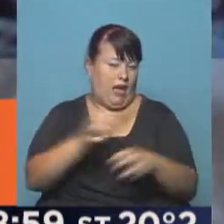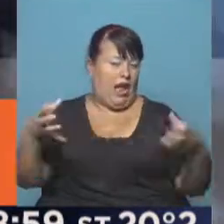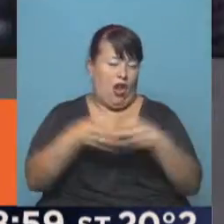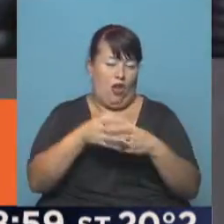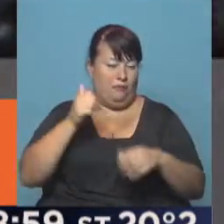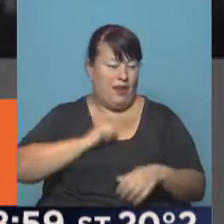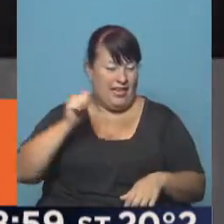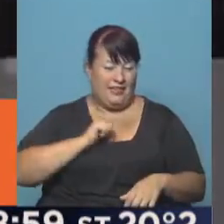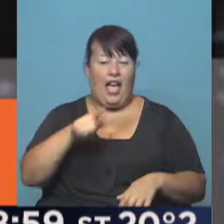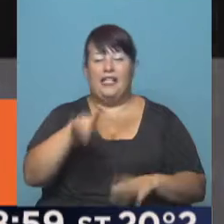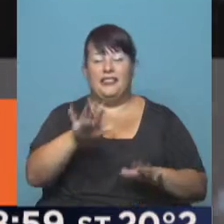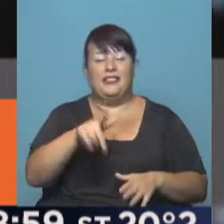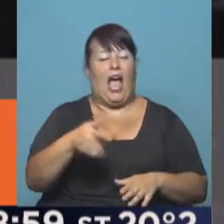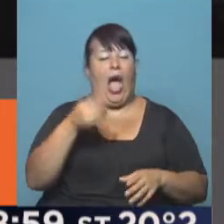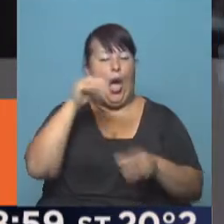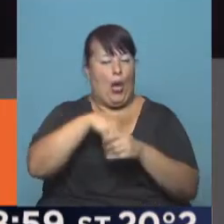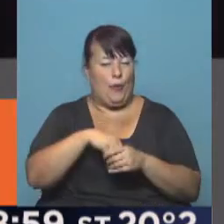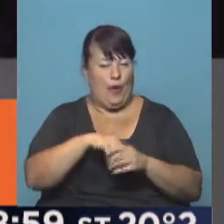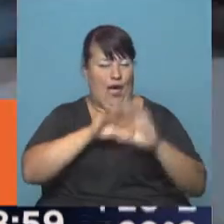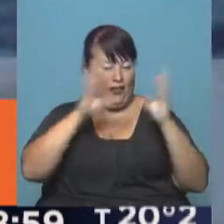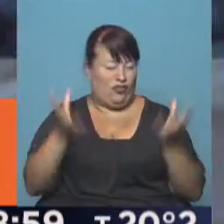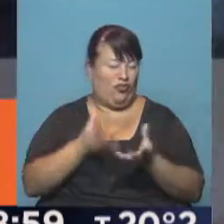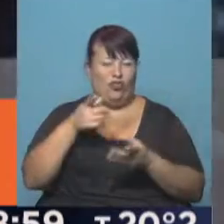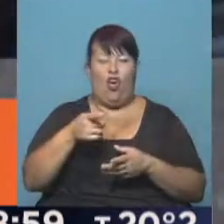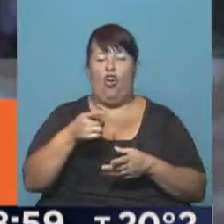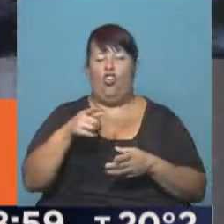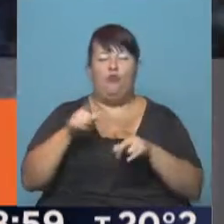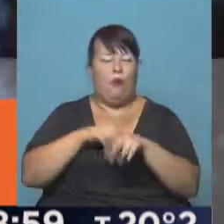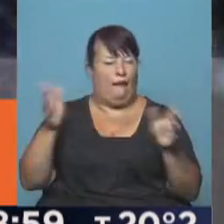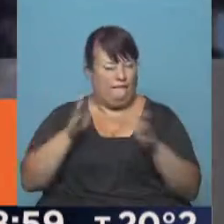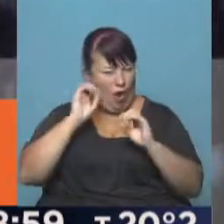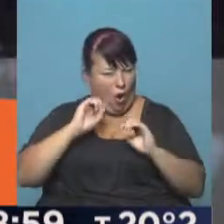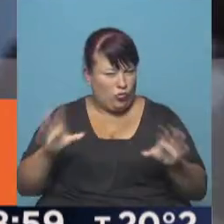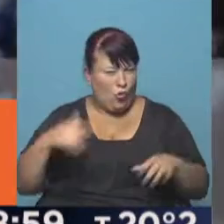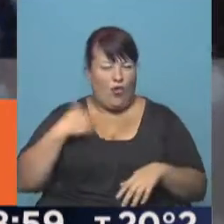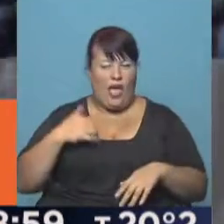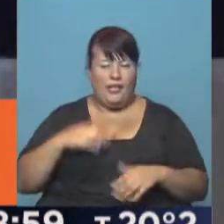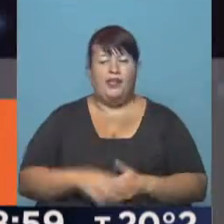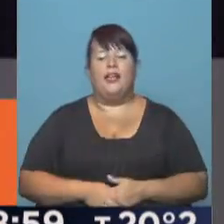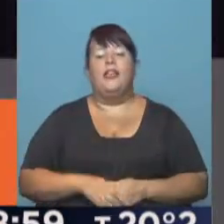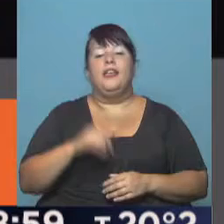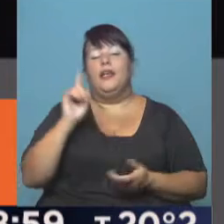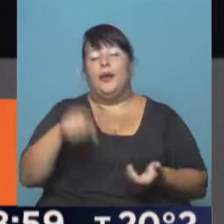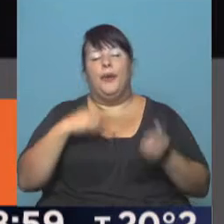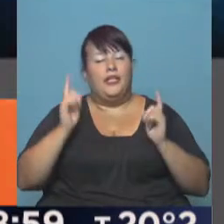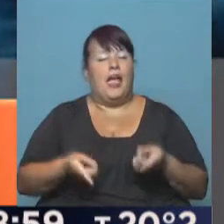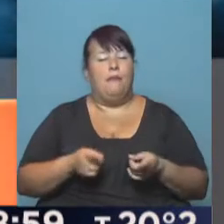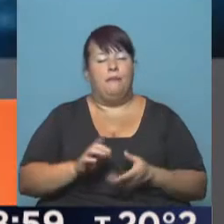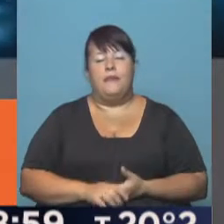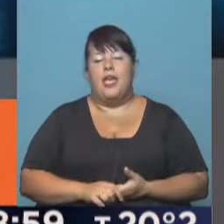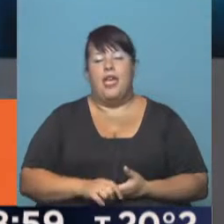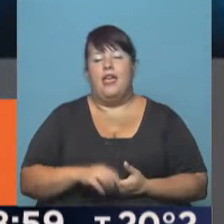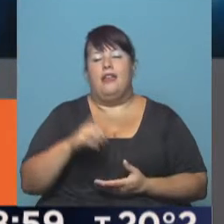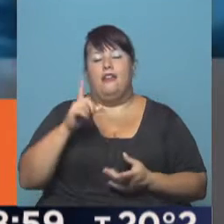que habían participado de toda esa etapa negra para la Argentina y que nos generó, aparte de los